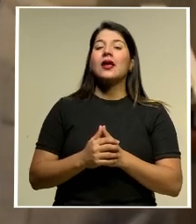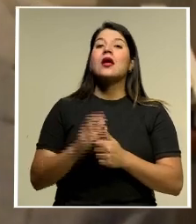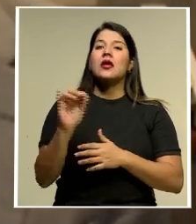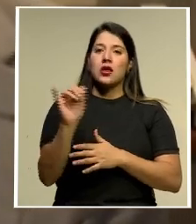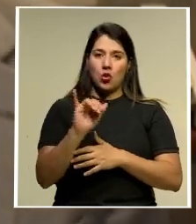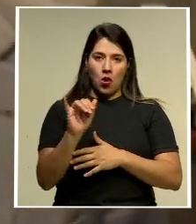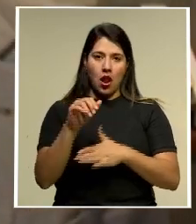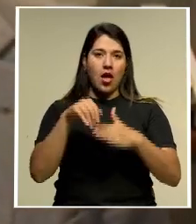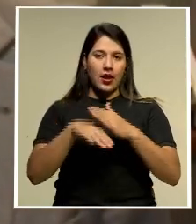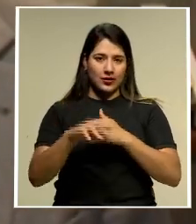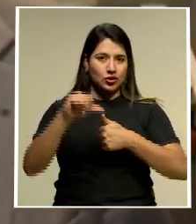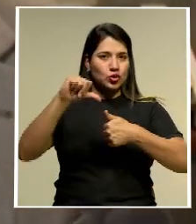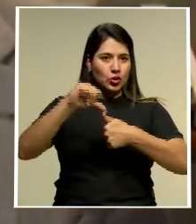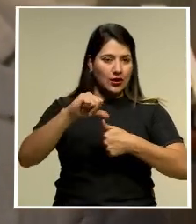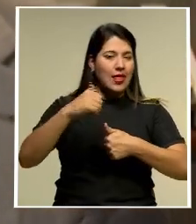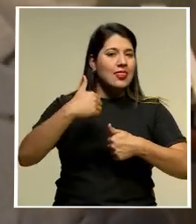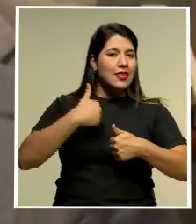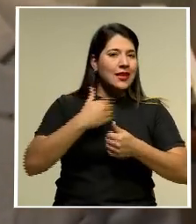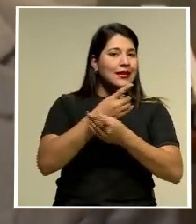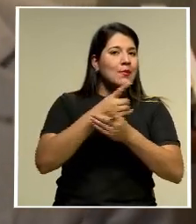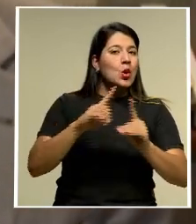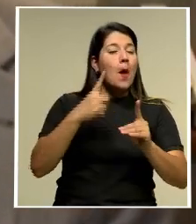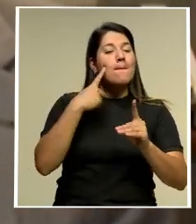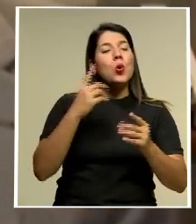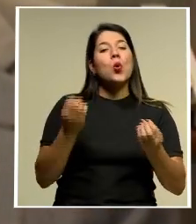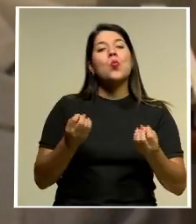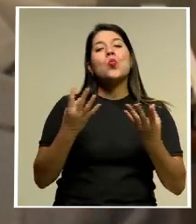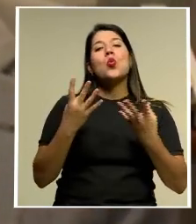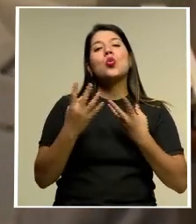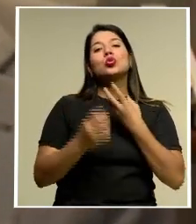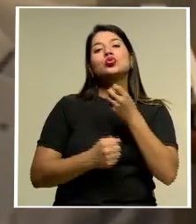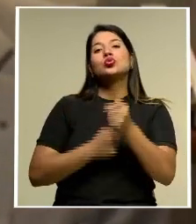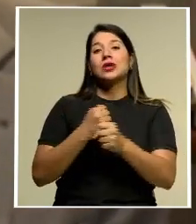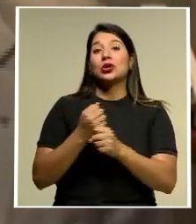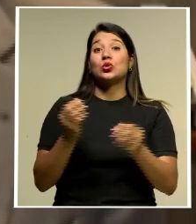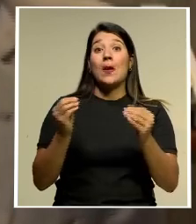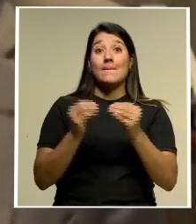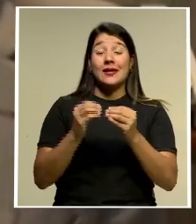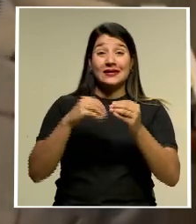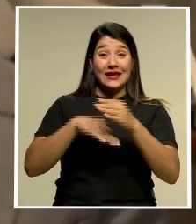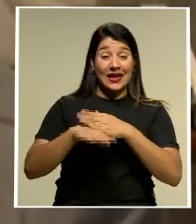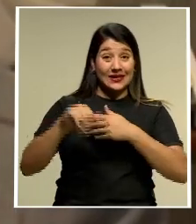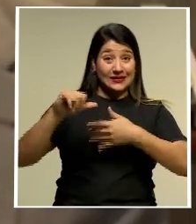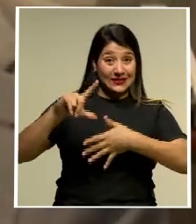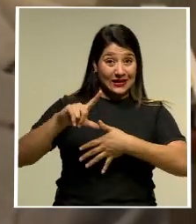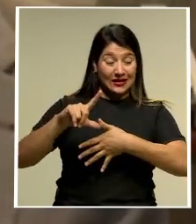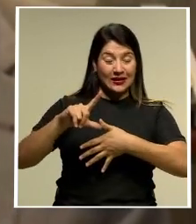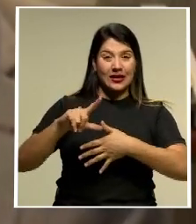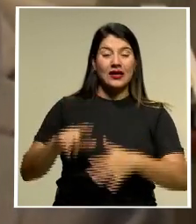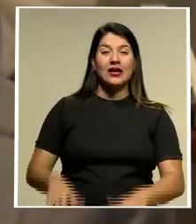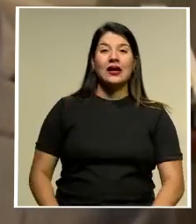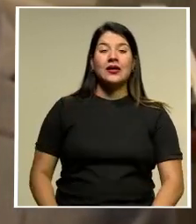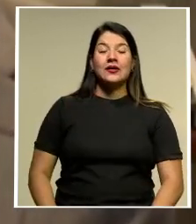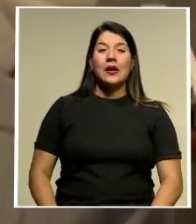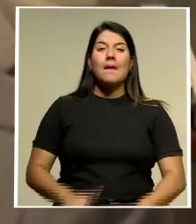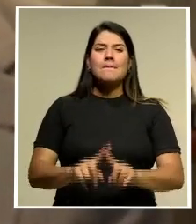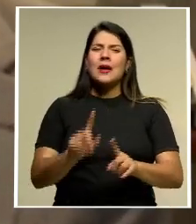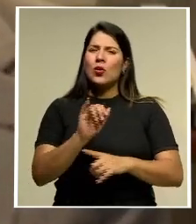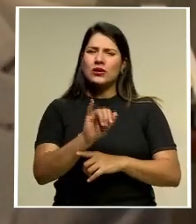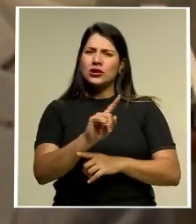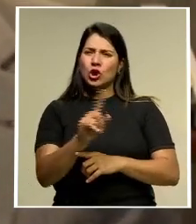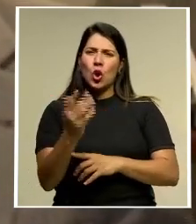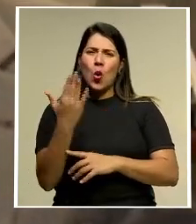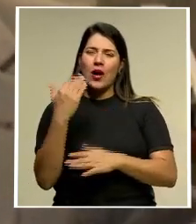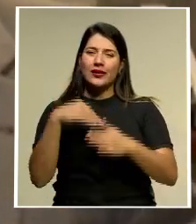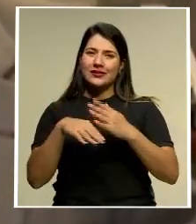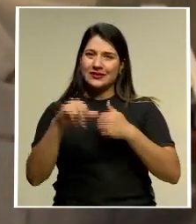la democracia más larga y estable de América Latina, pero no era la tendencia centroamericana. En Centroamérica